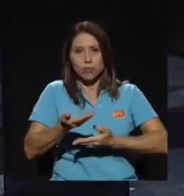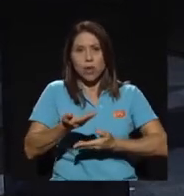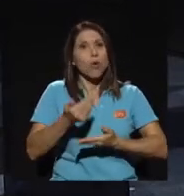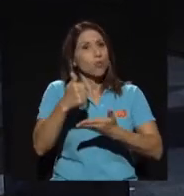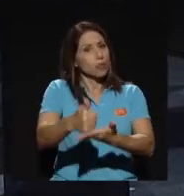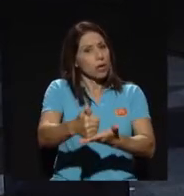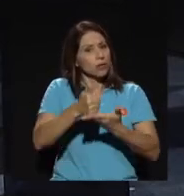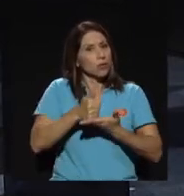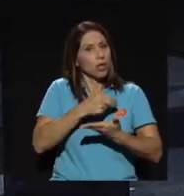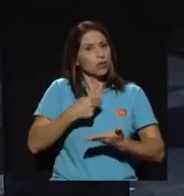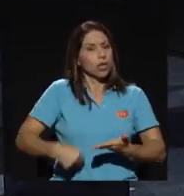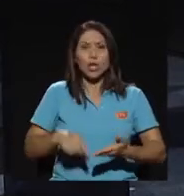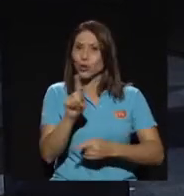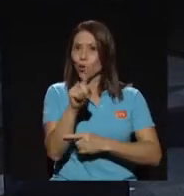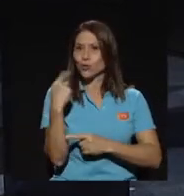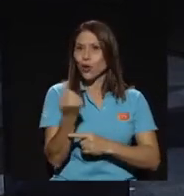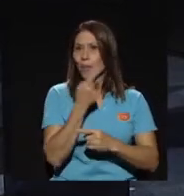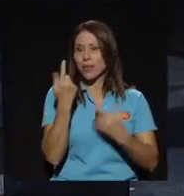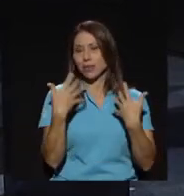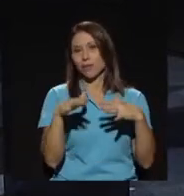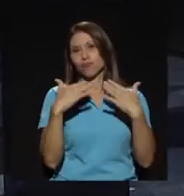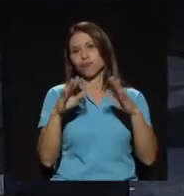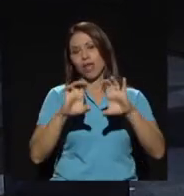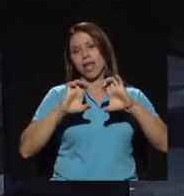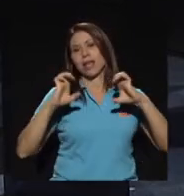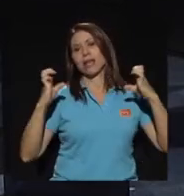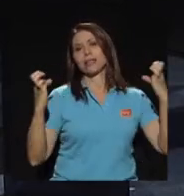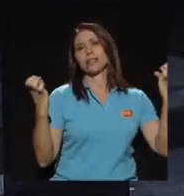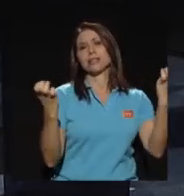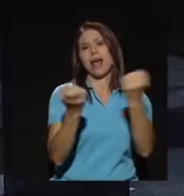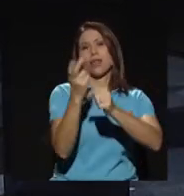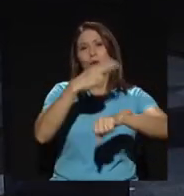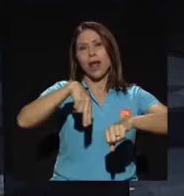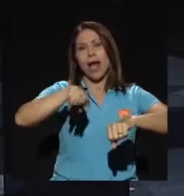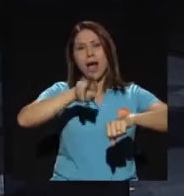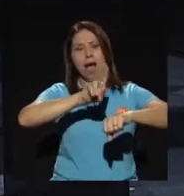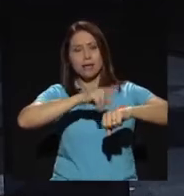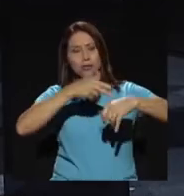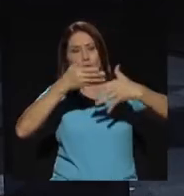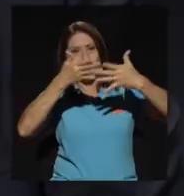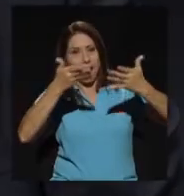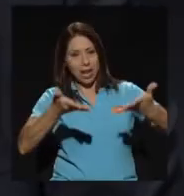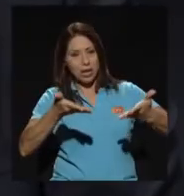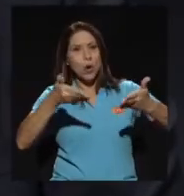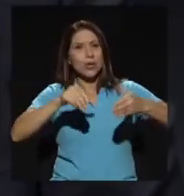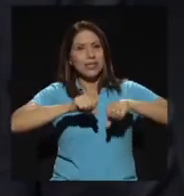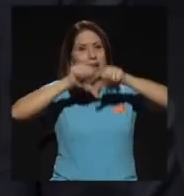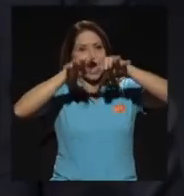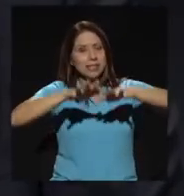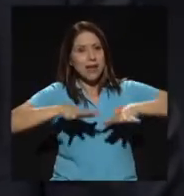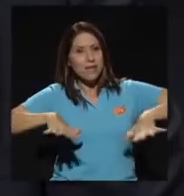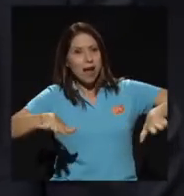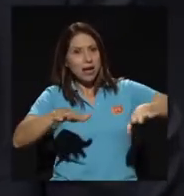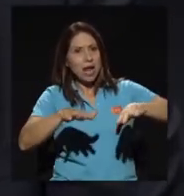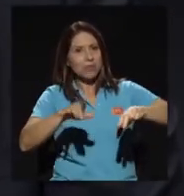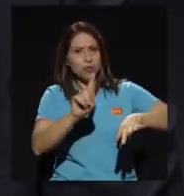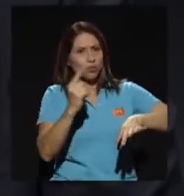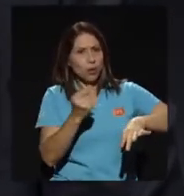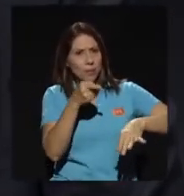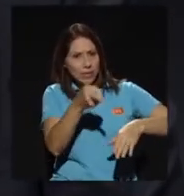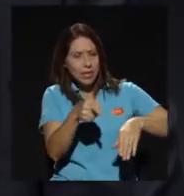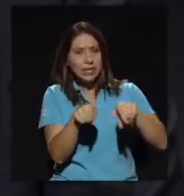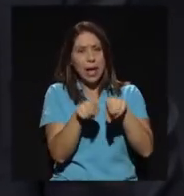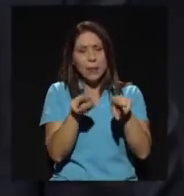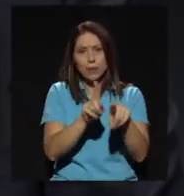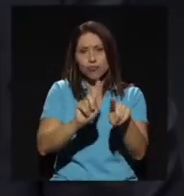flamante estadio nacional que hoy nos venga en gana la sabana sino también diversos proyectos